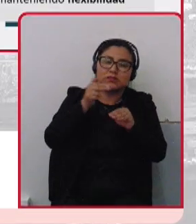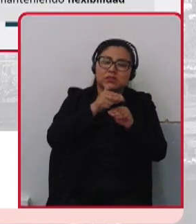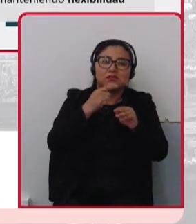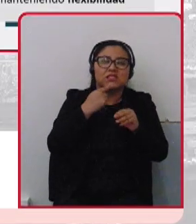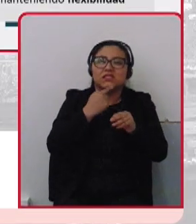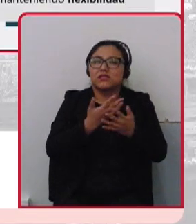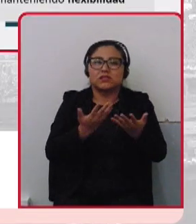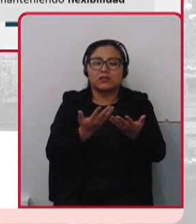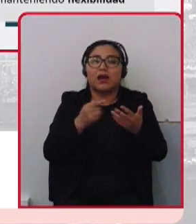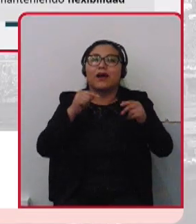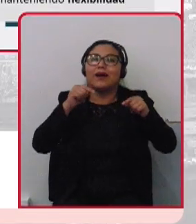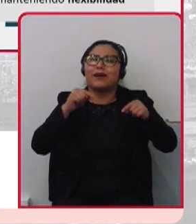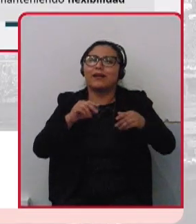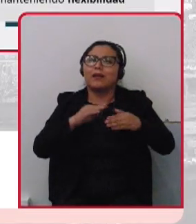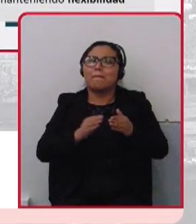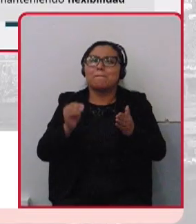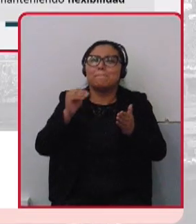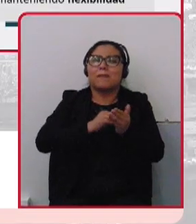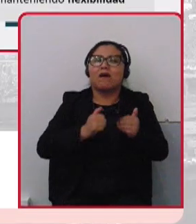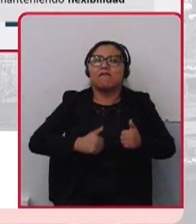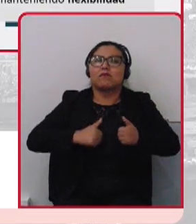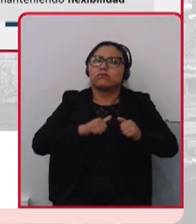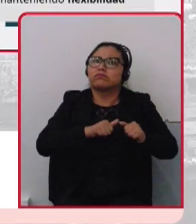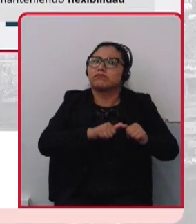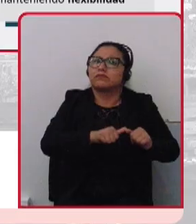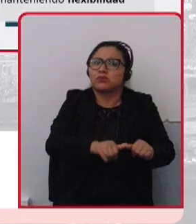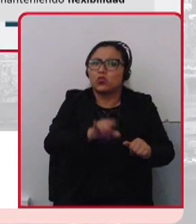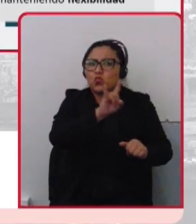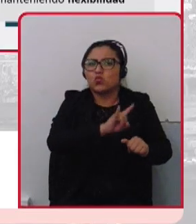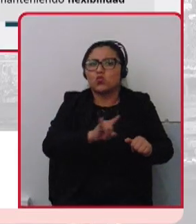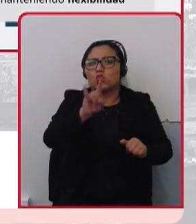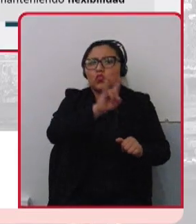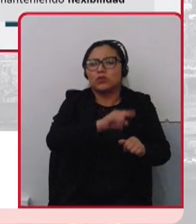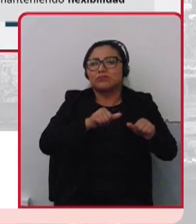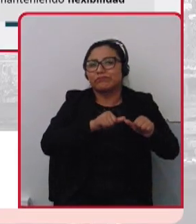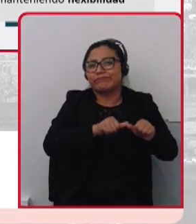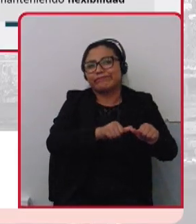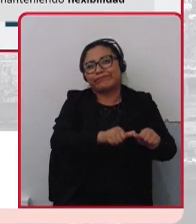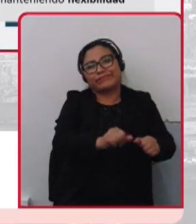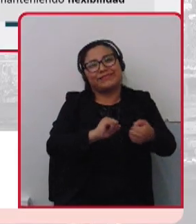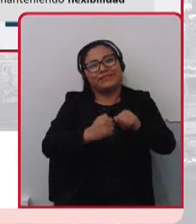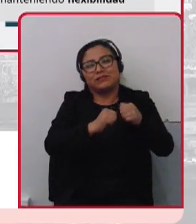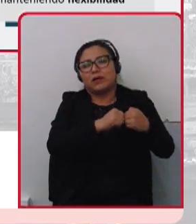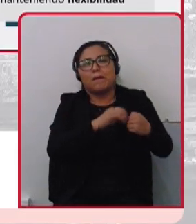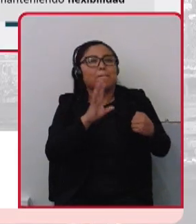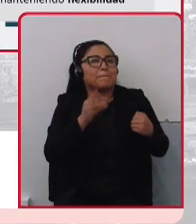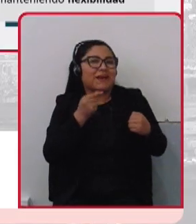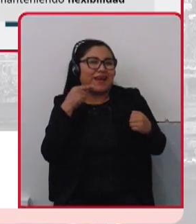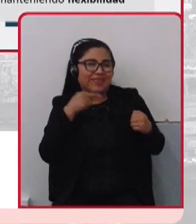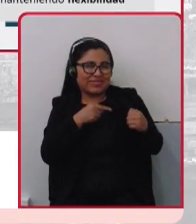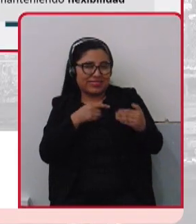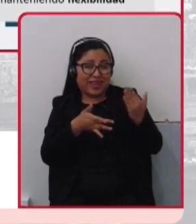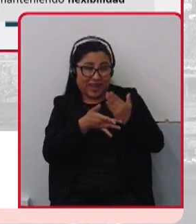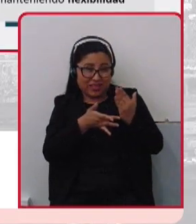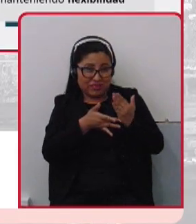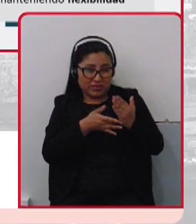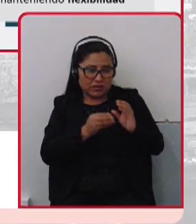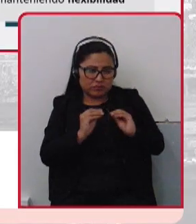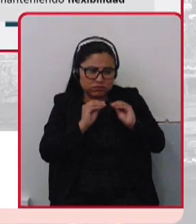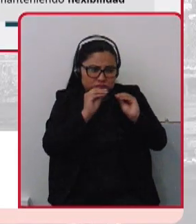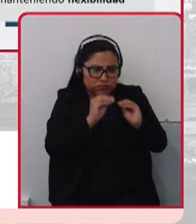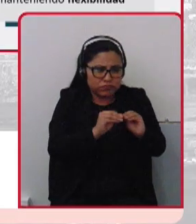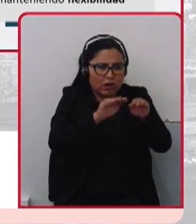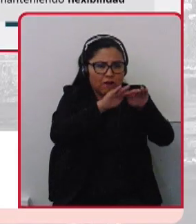implica agregarle vida útil y utilización a este sistema. ¿Debido a qué? Usualmente esta tecnología es instalada en